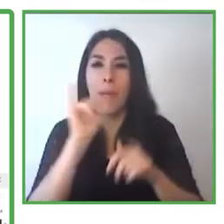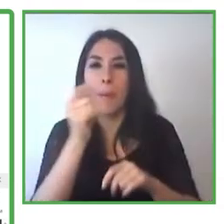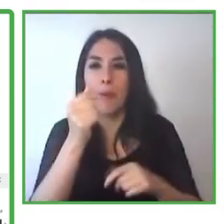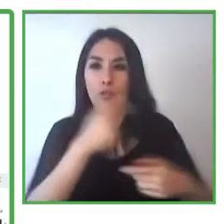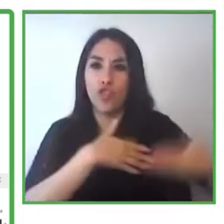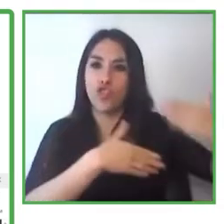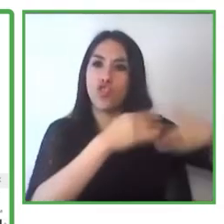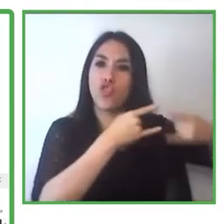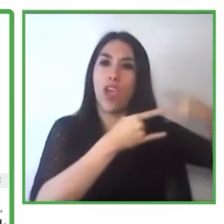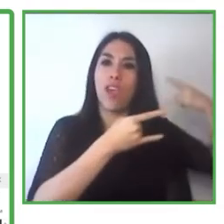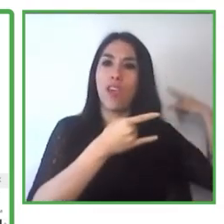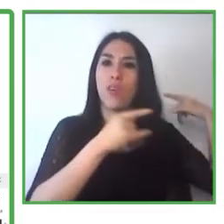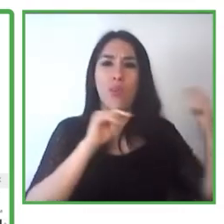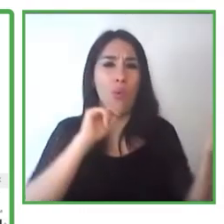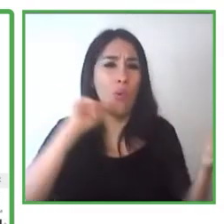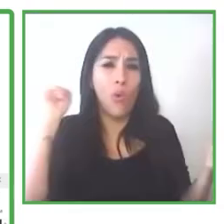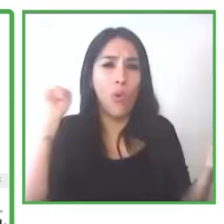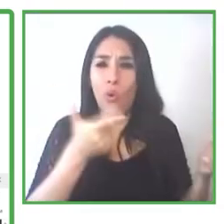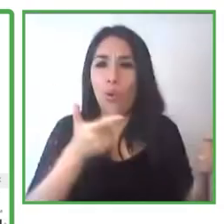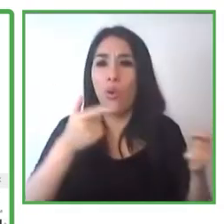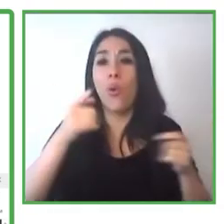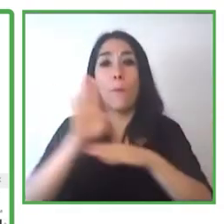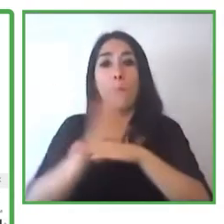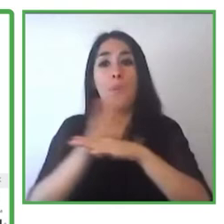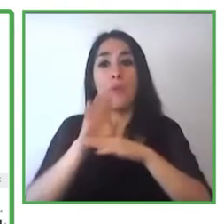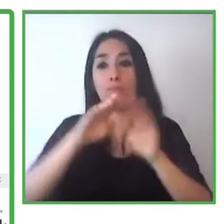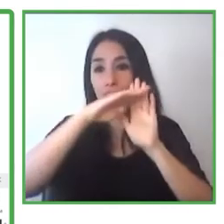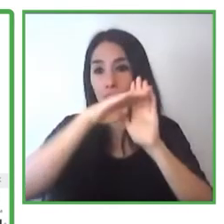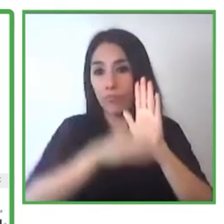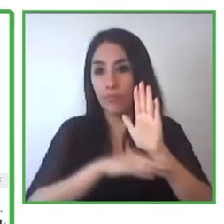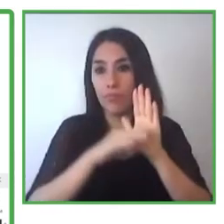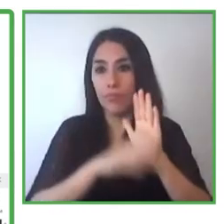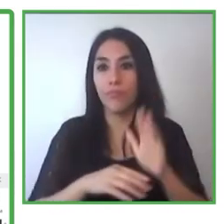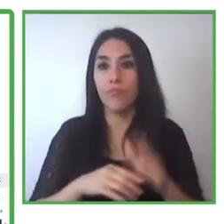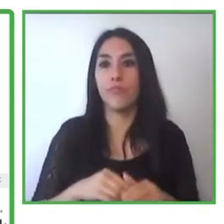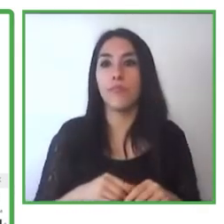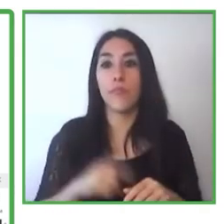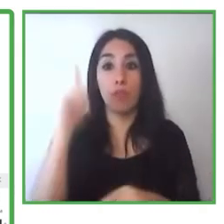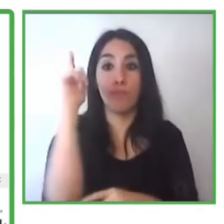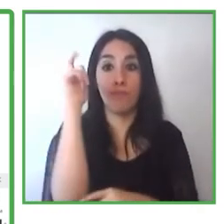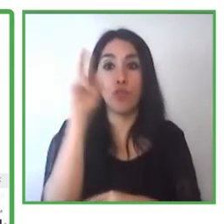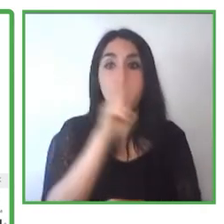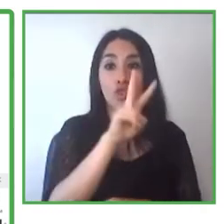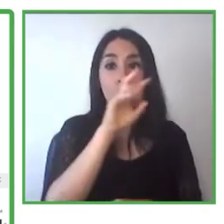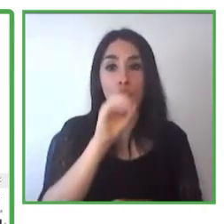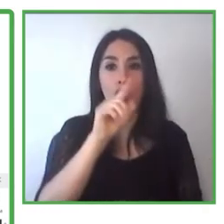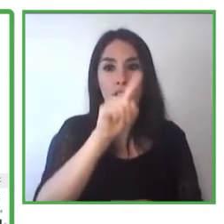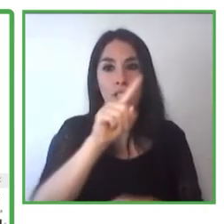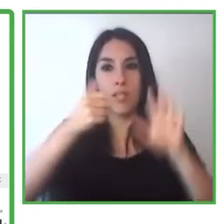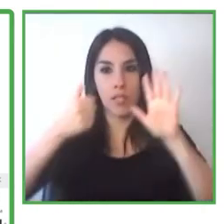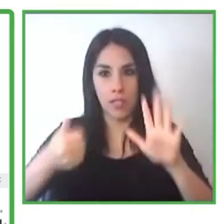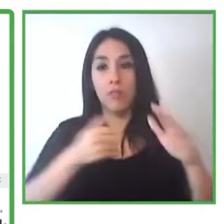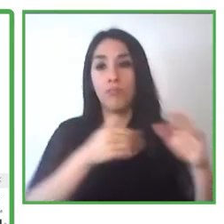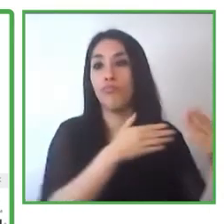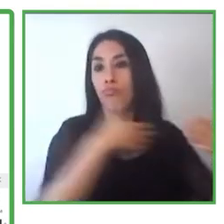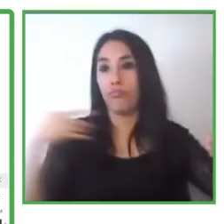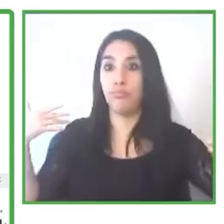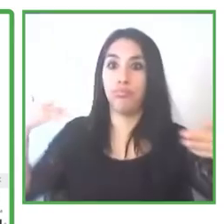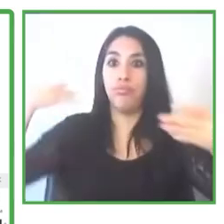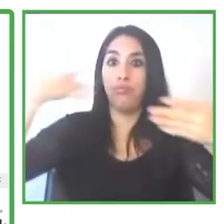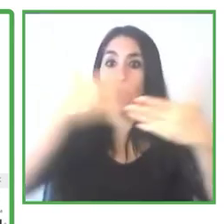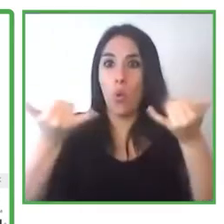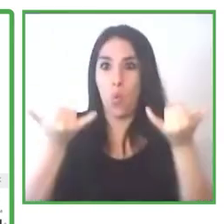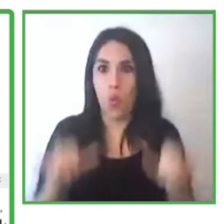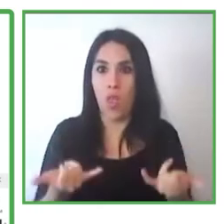en Incorpora. Desde el 2006 hasta el 2021, pues ya son más de 60.000 las empresas que en